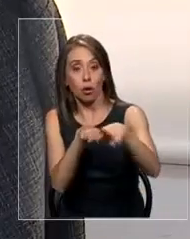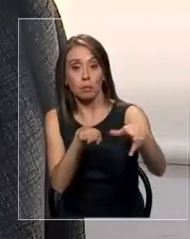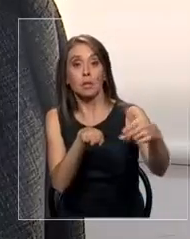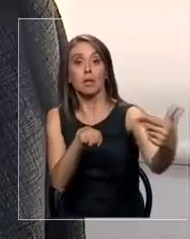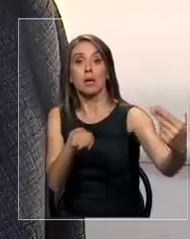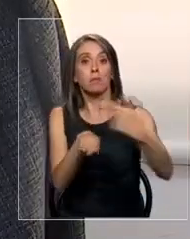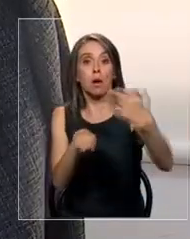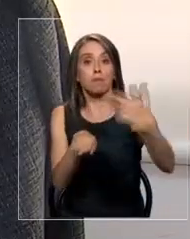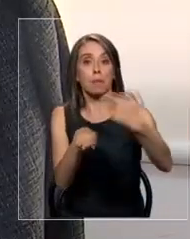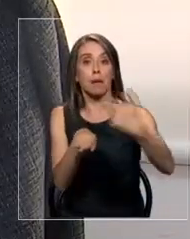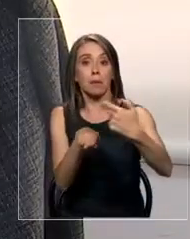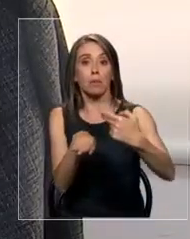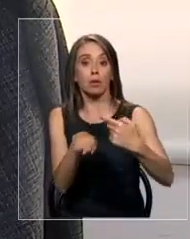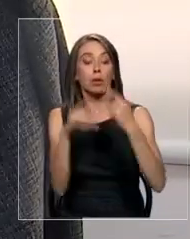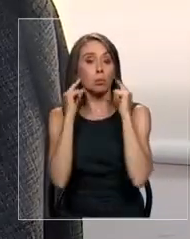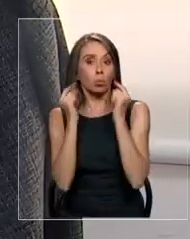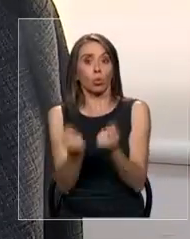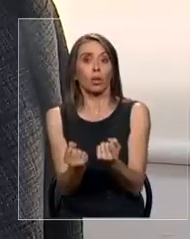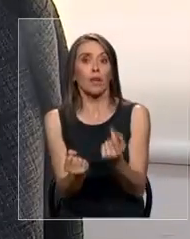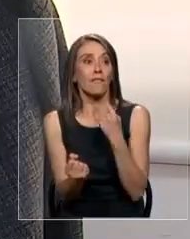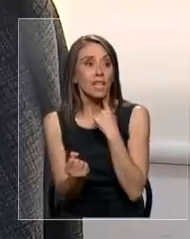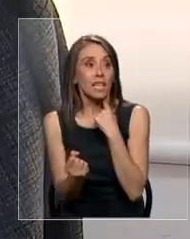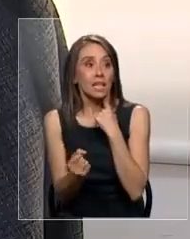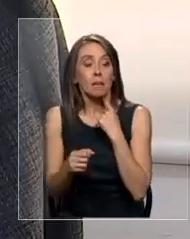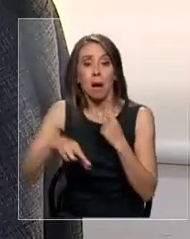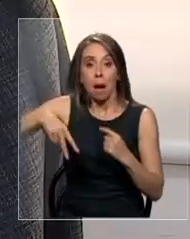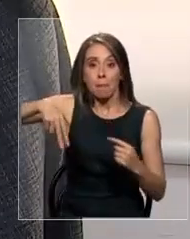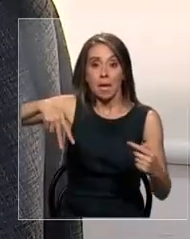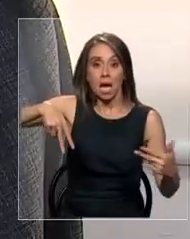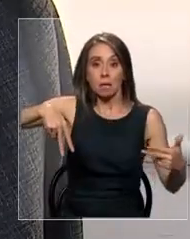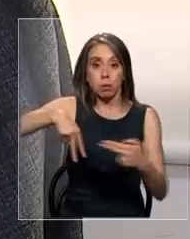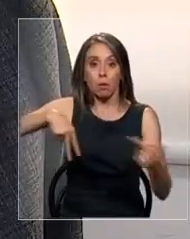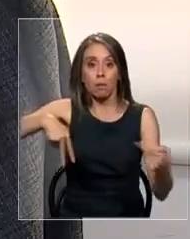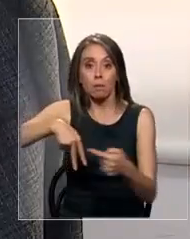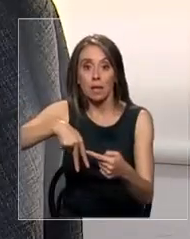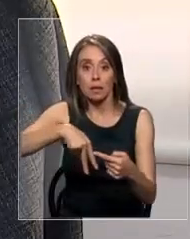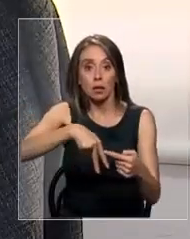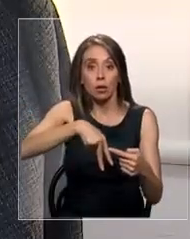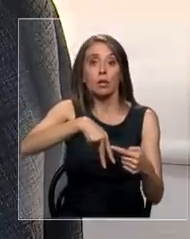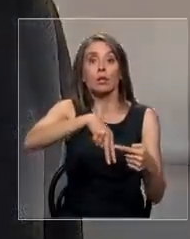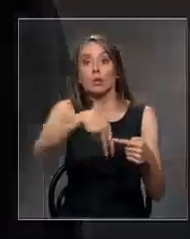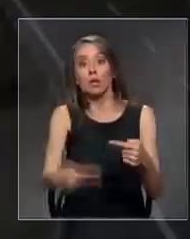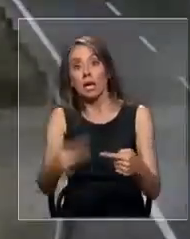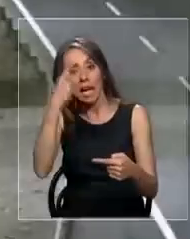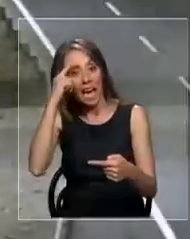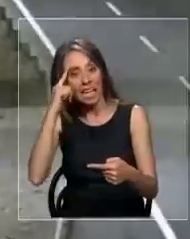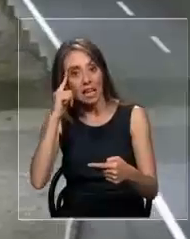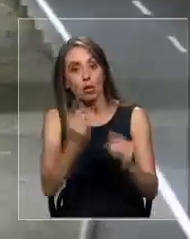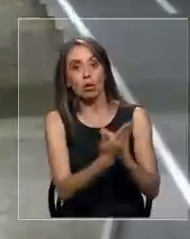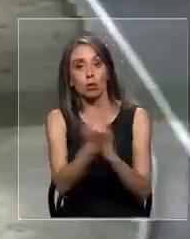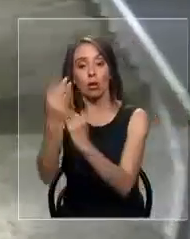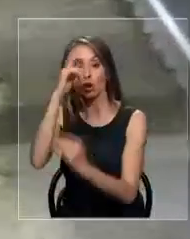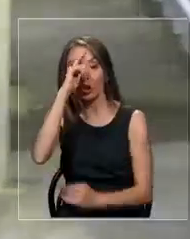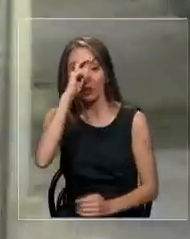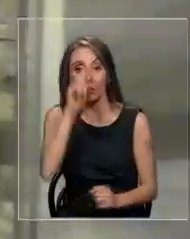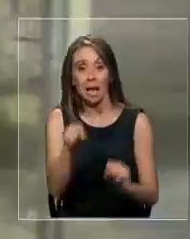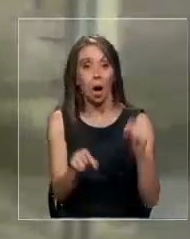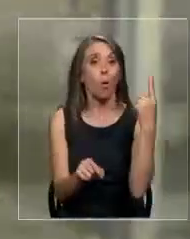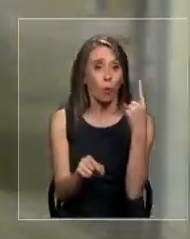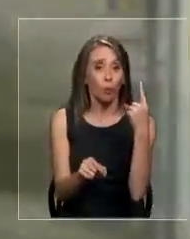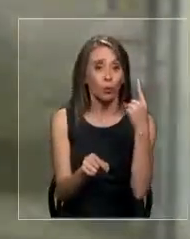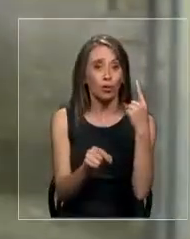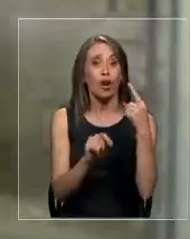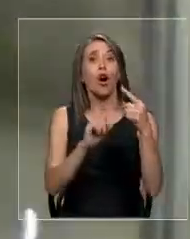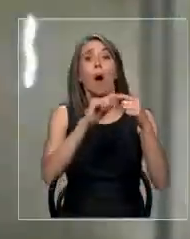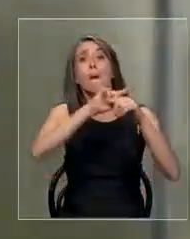disparos en contra de la víctima, dando en sus piernas, y a raíz de lo cual la víctima tuvo que ser trasladada a un centro asistencial. Este caso fue solo uno de